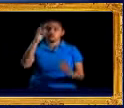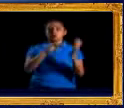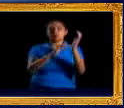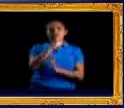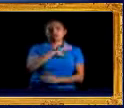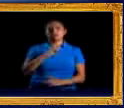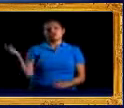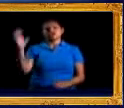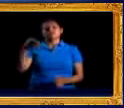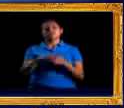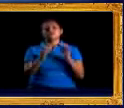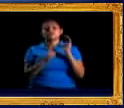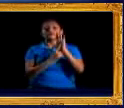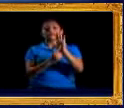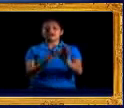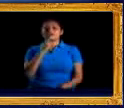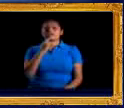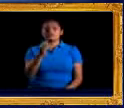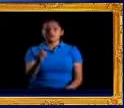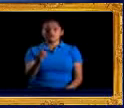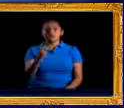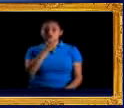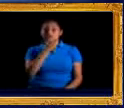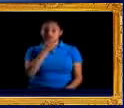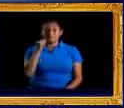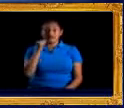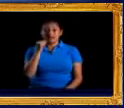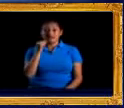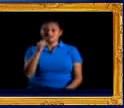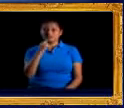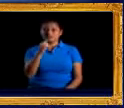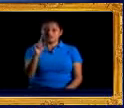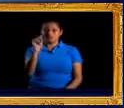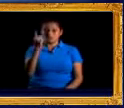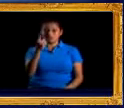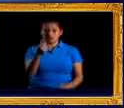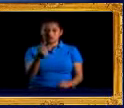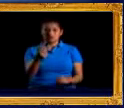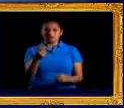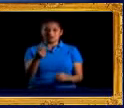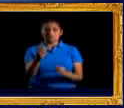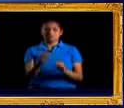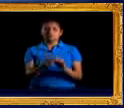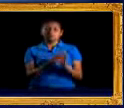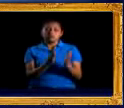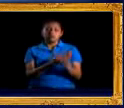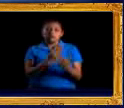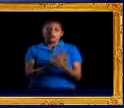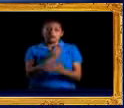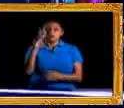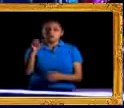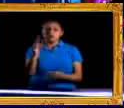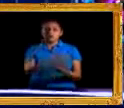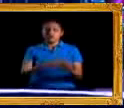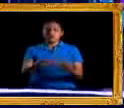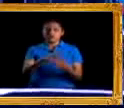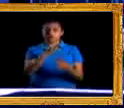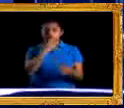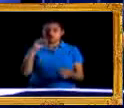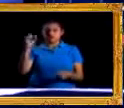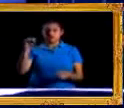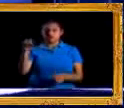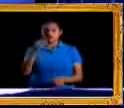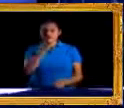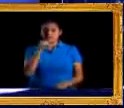de mostrarle, hermano, los imperios, dice una versión, no los reinos de Dios, sino los imperios de este